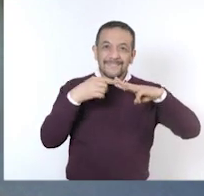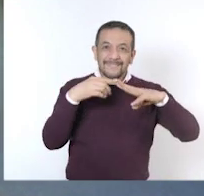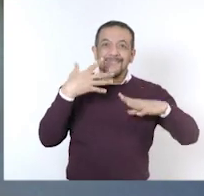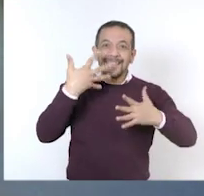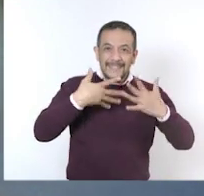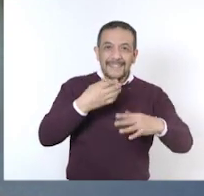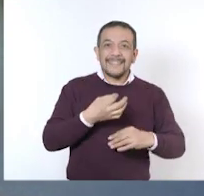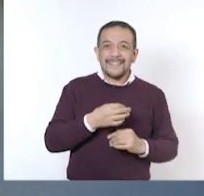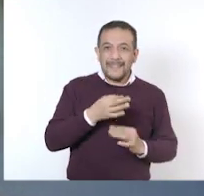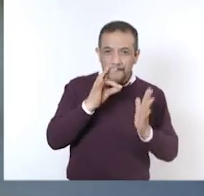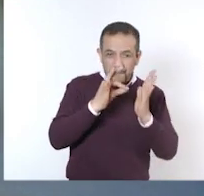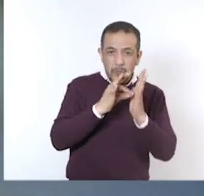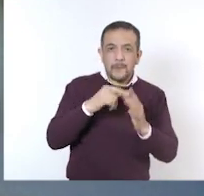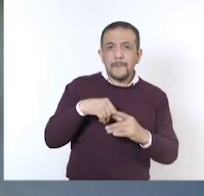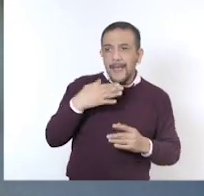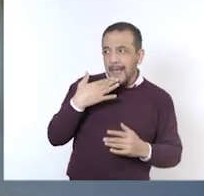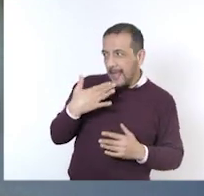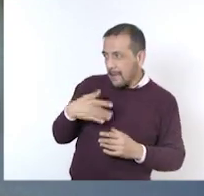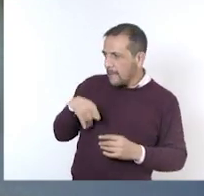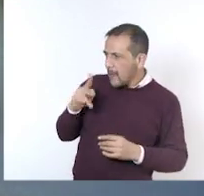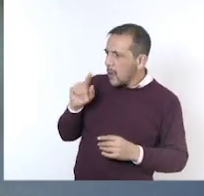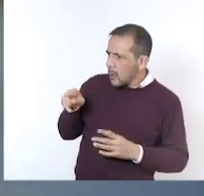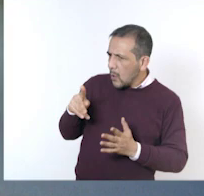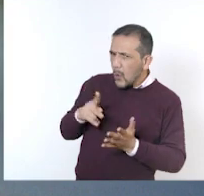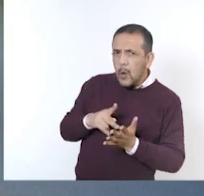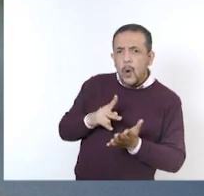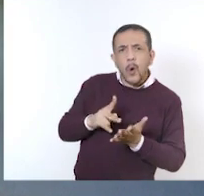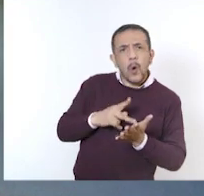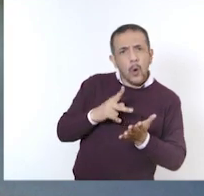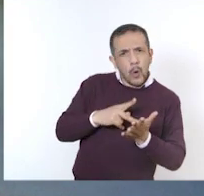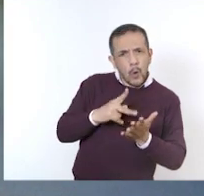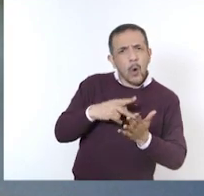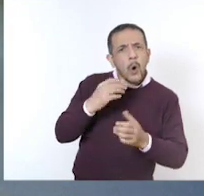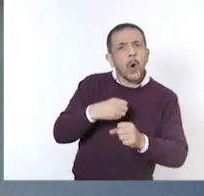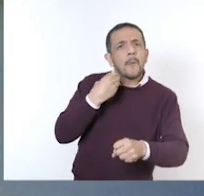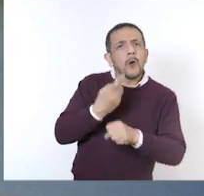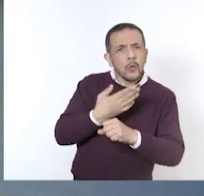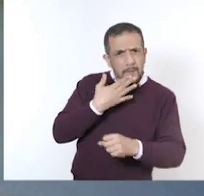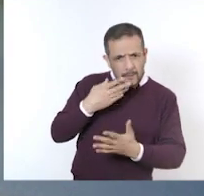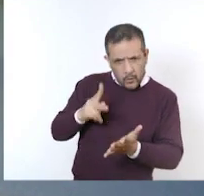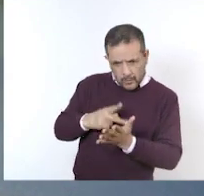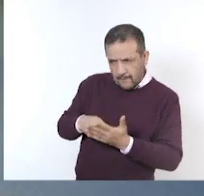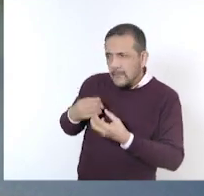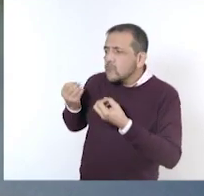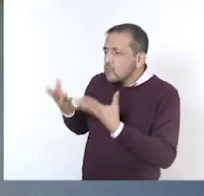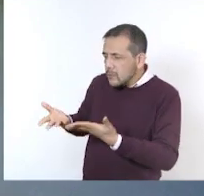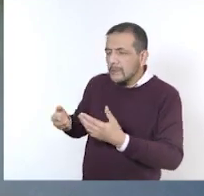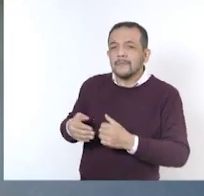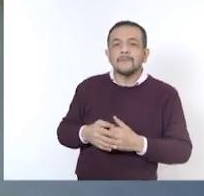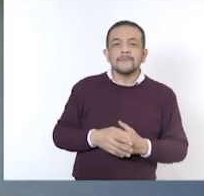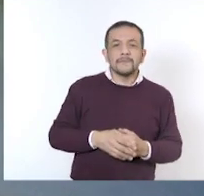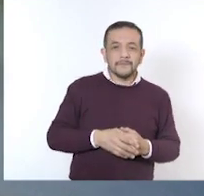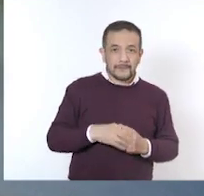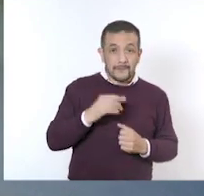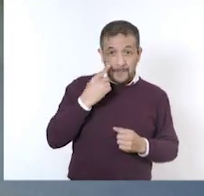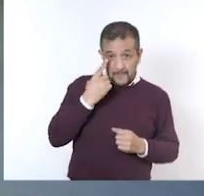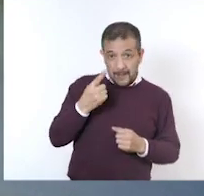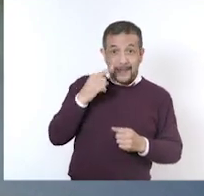metió bien. ¡Excelente! 15. ¿Pero qué te parece 35. Si volvemos a darle otra oportunidad? Va. Va, venga, Jesús.